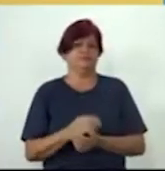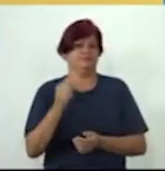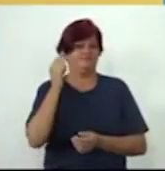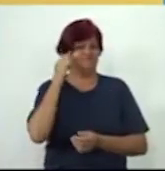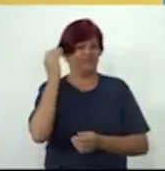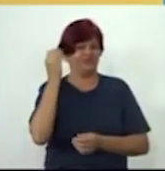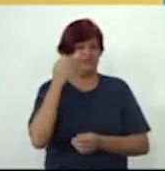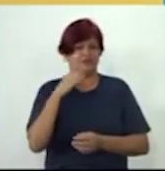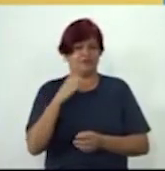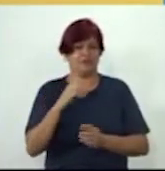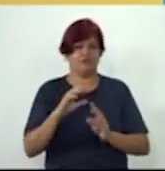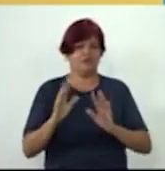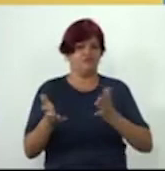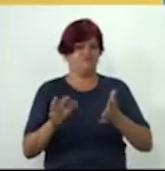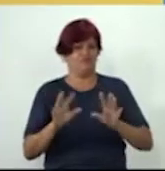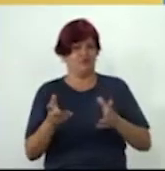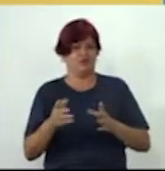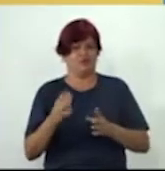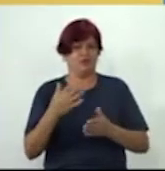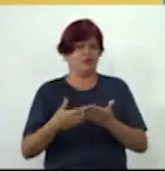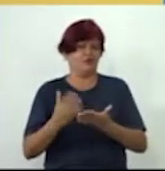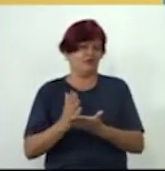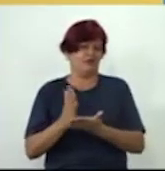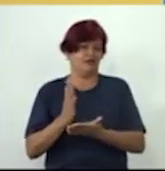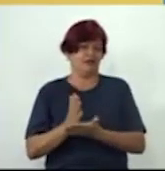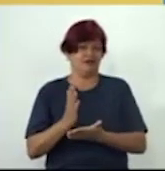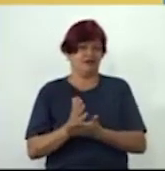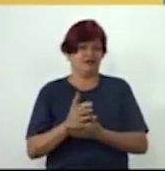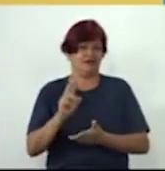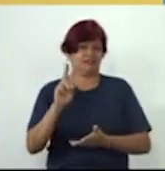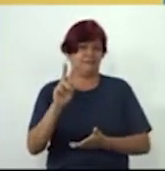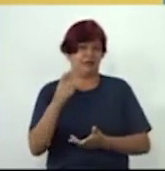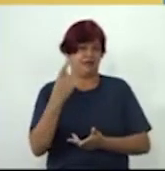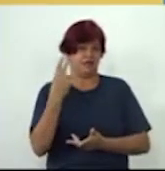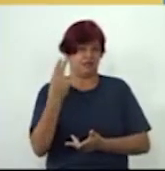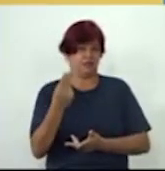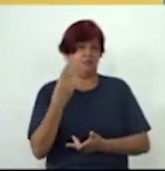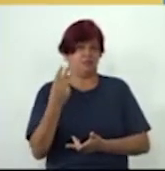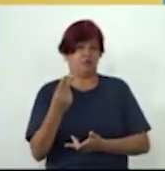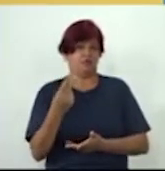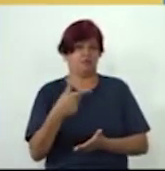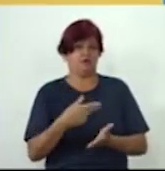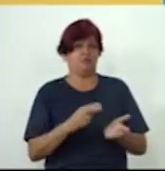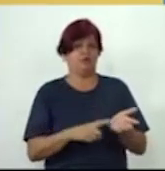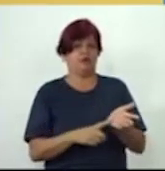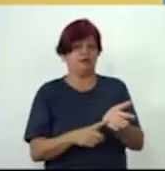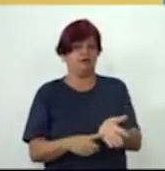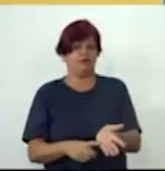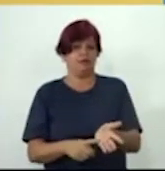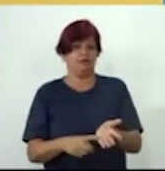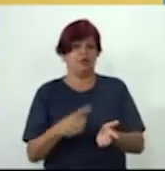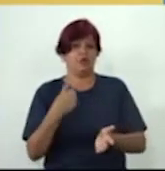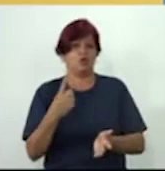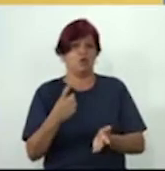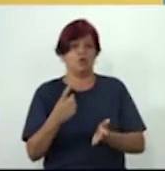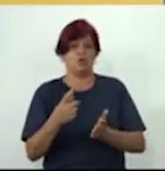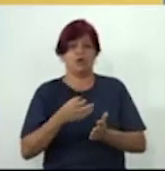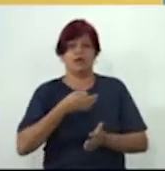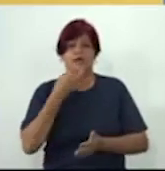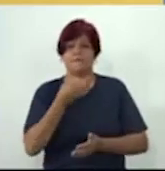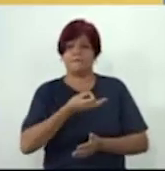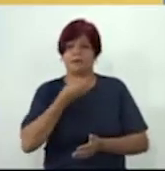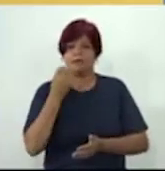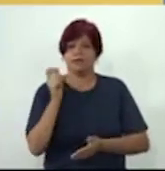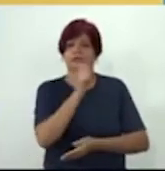las regularidades apreciadas en la variante número 2, nosotros vamos a presentarle una fundamentación